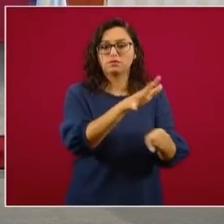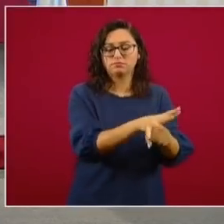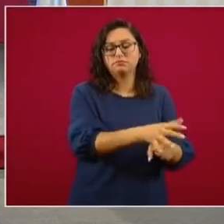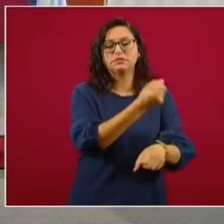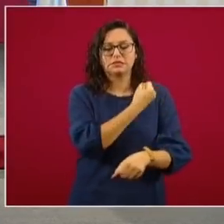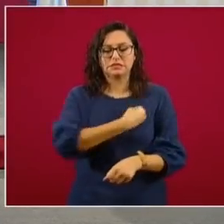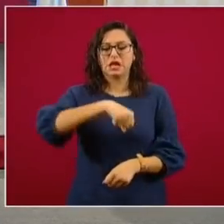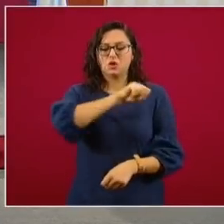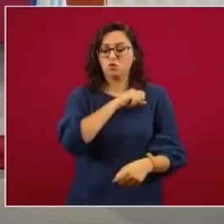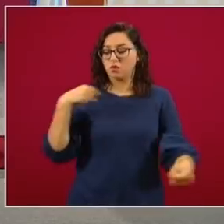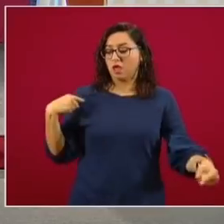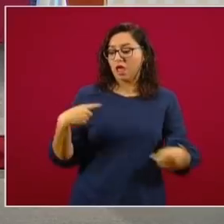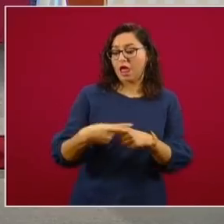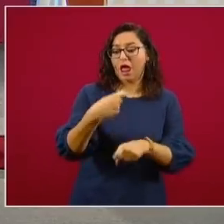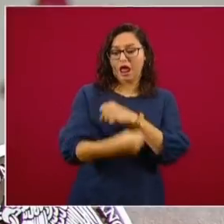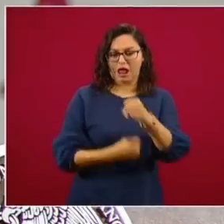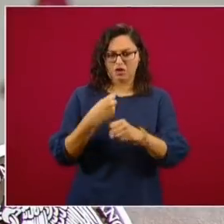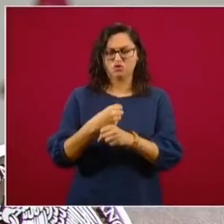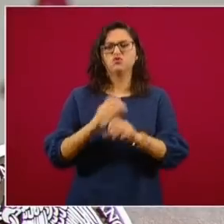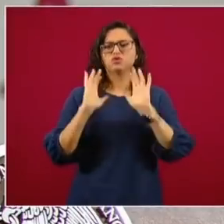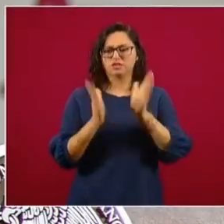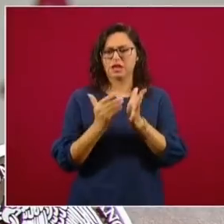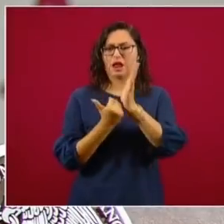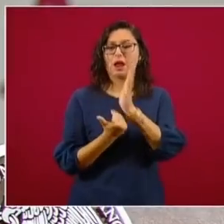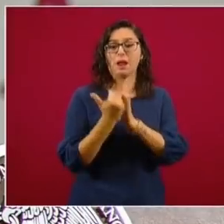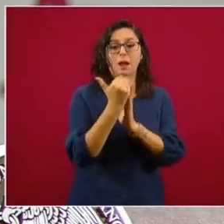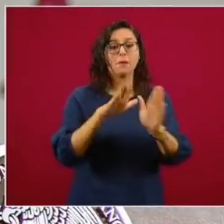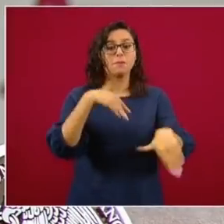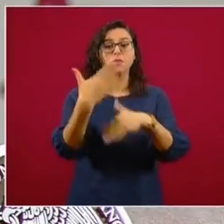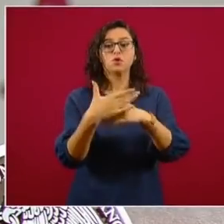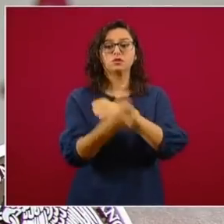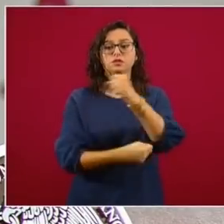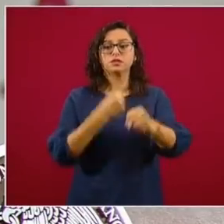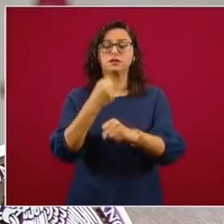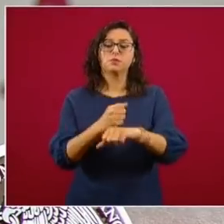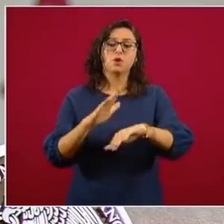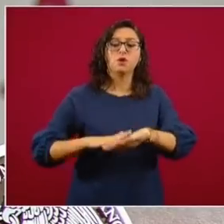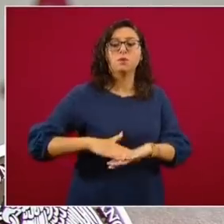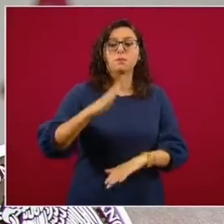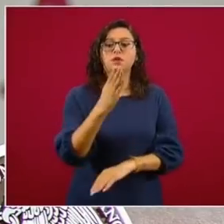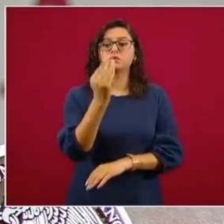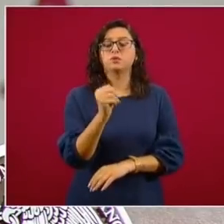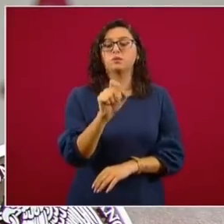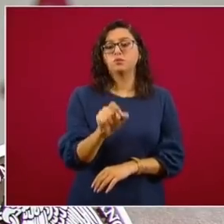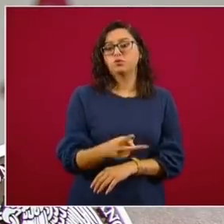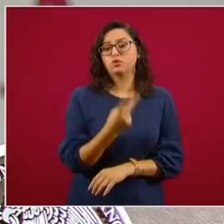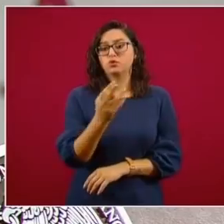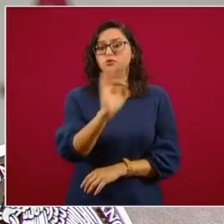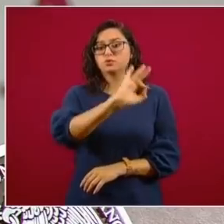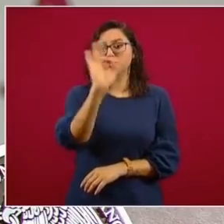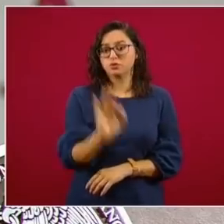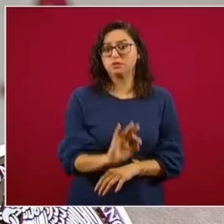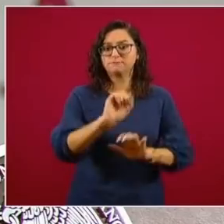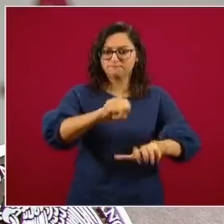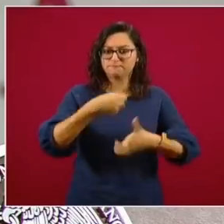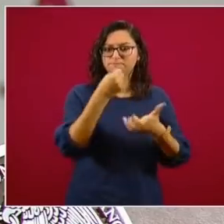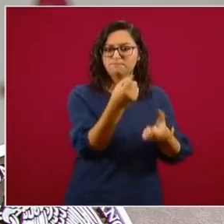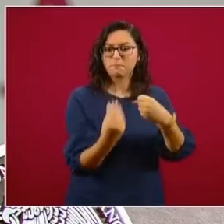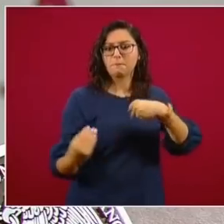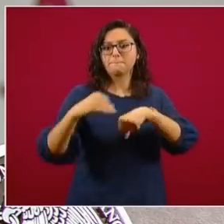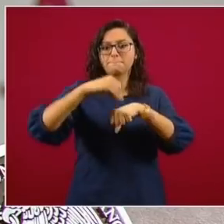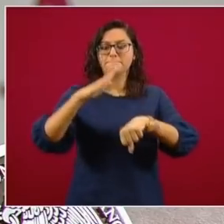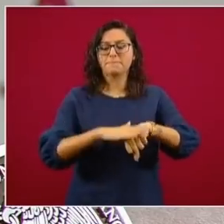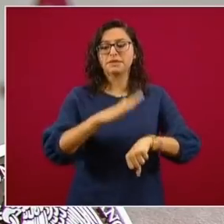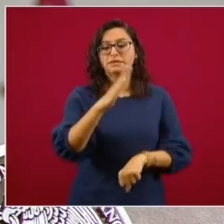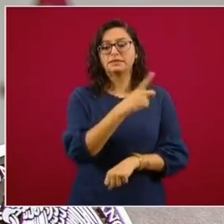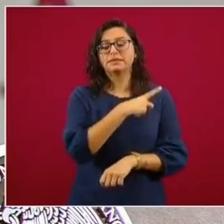sector salud. El incremento para el próximo año es de 9.2%. De manera importante, habría que subrayar